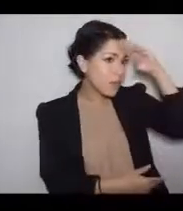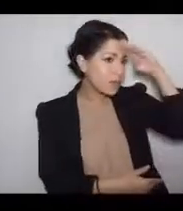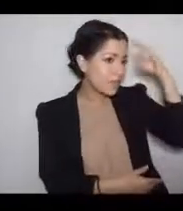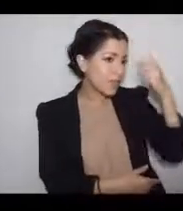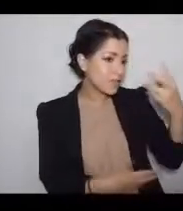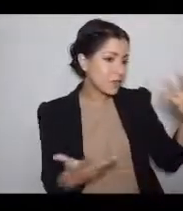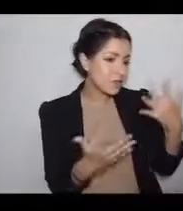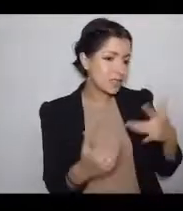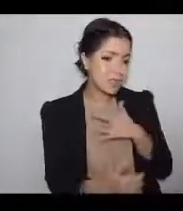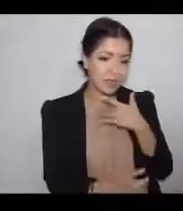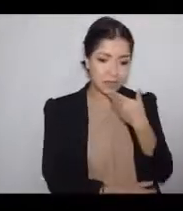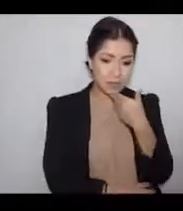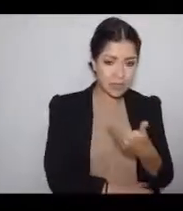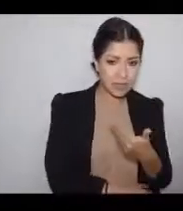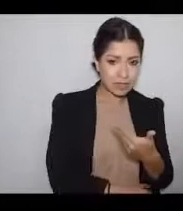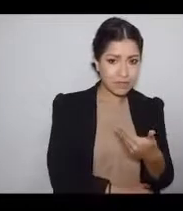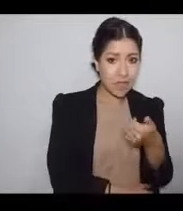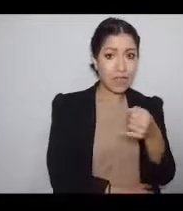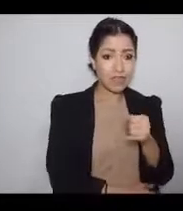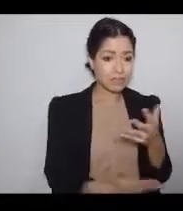modo.